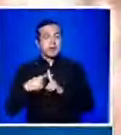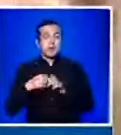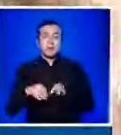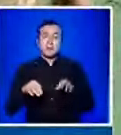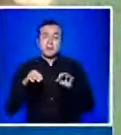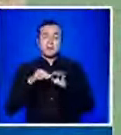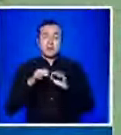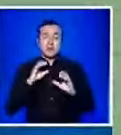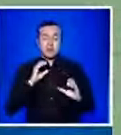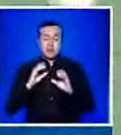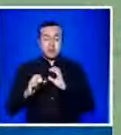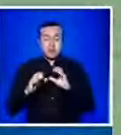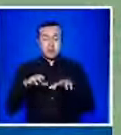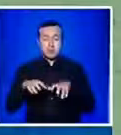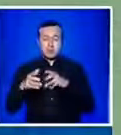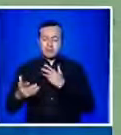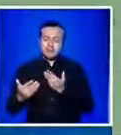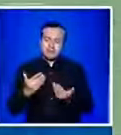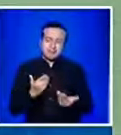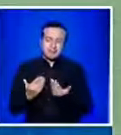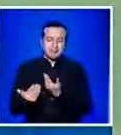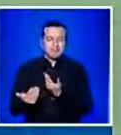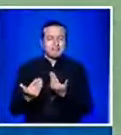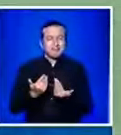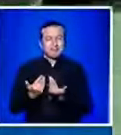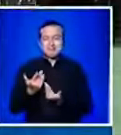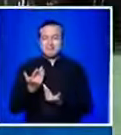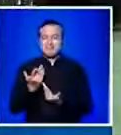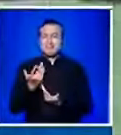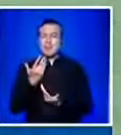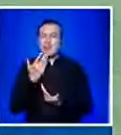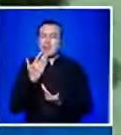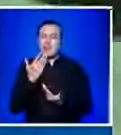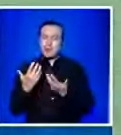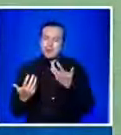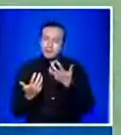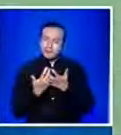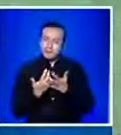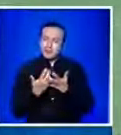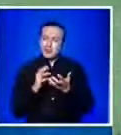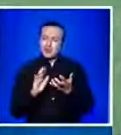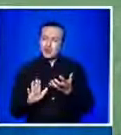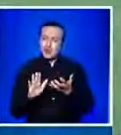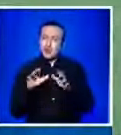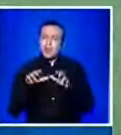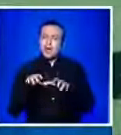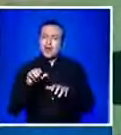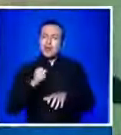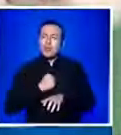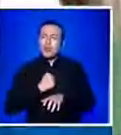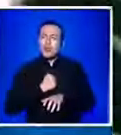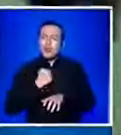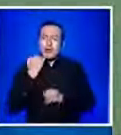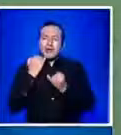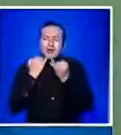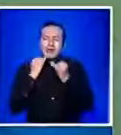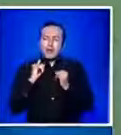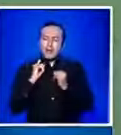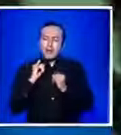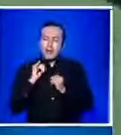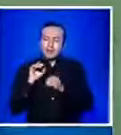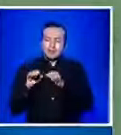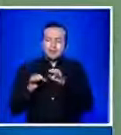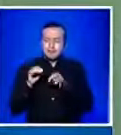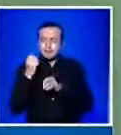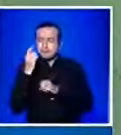a comunicarse con nuestros perros y poder saber qué idioma es el que trabajan nuestros perros y que nuestra gente pueda entender y ayudarles a